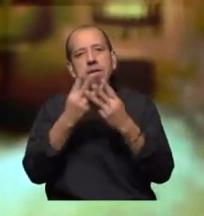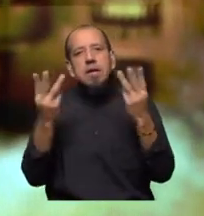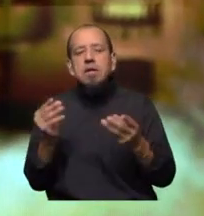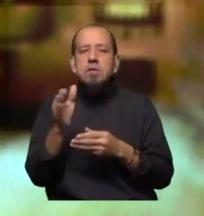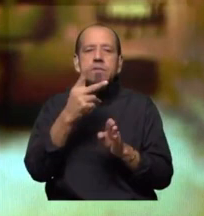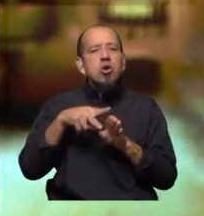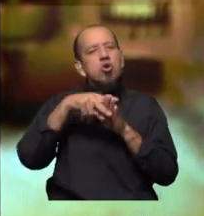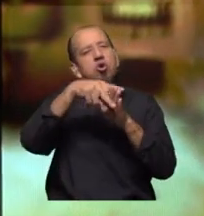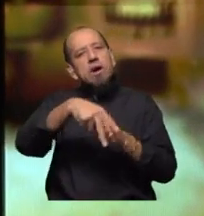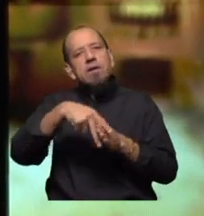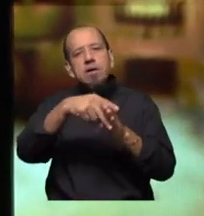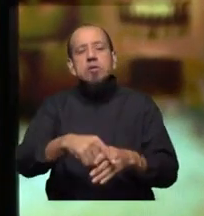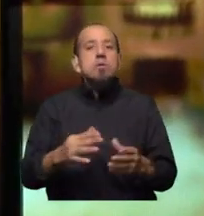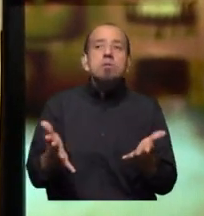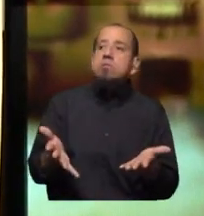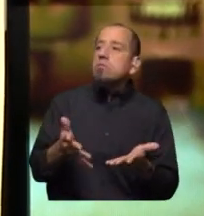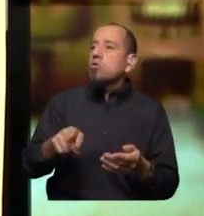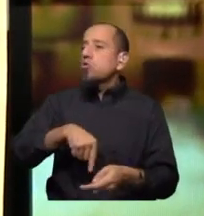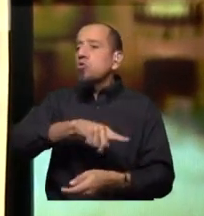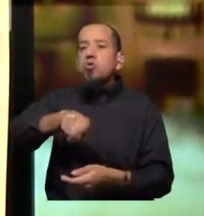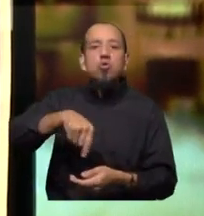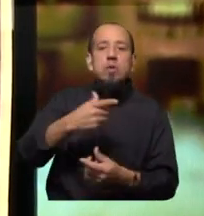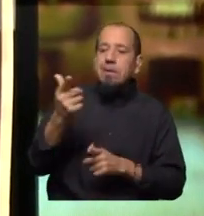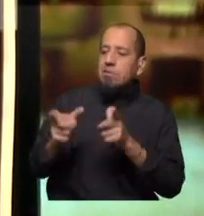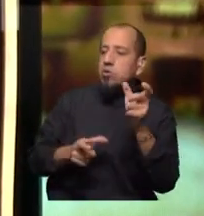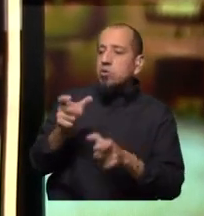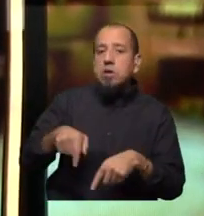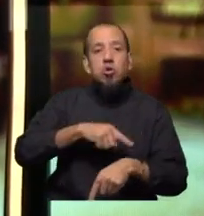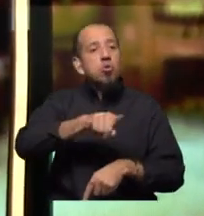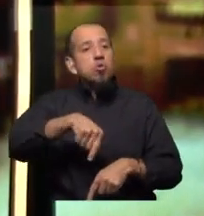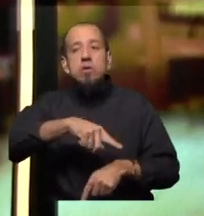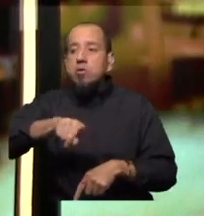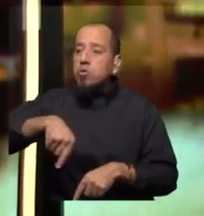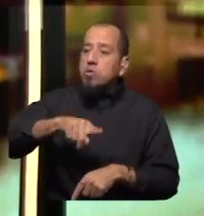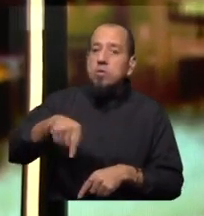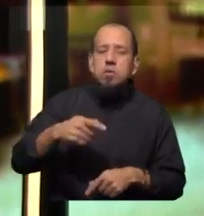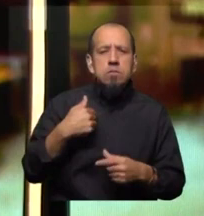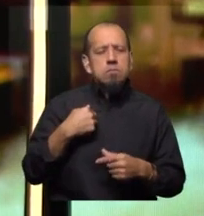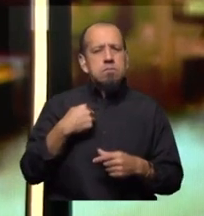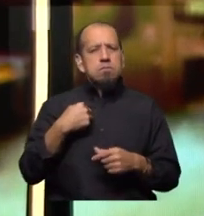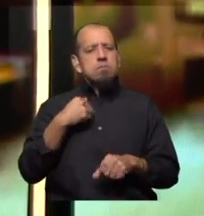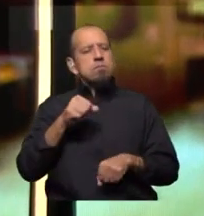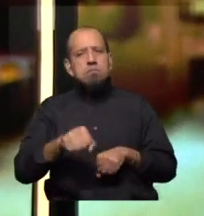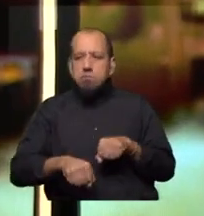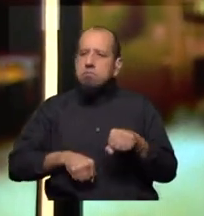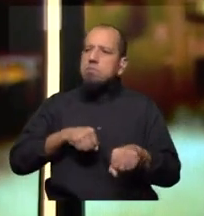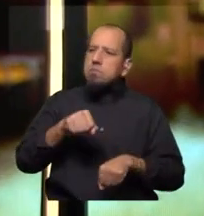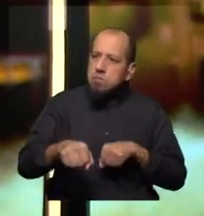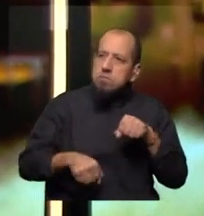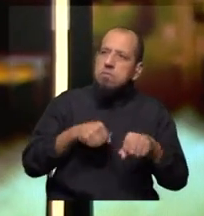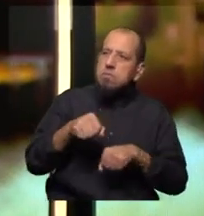caballos suos por las calles Dónde está la gente paso en bicicleta por la Misteriosa casa con